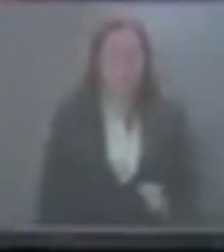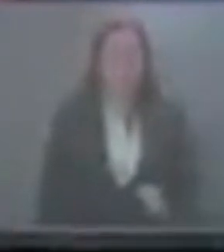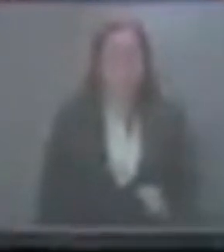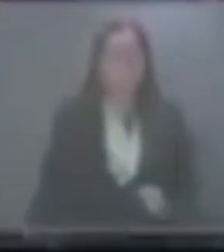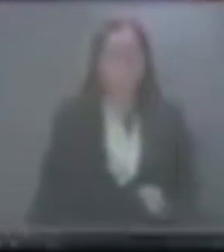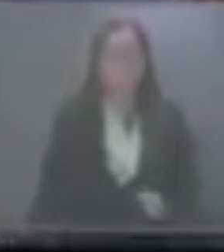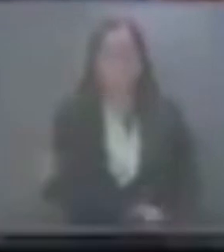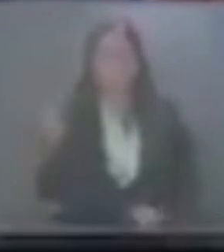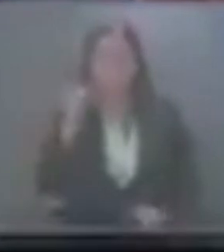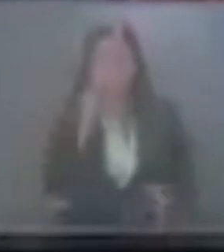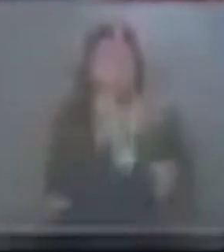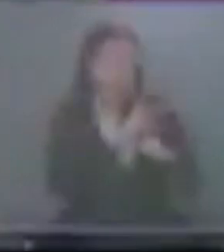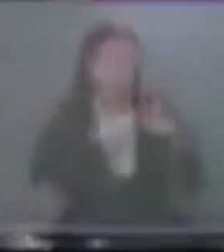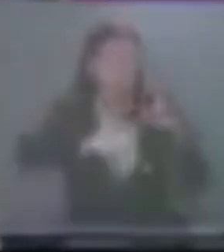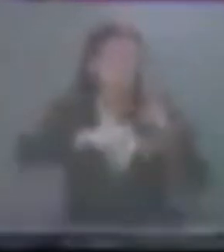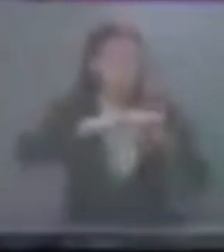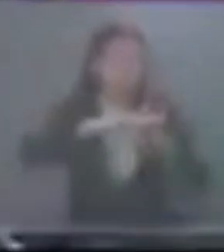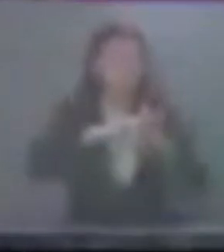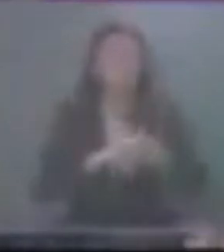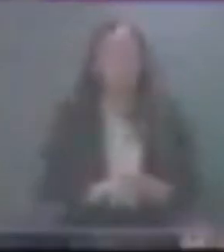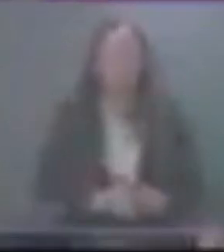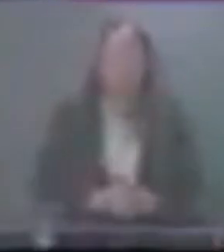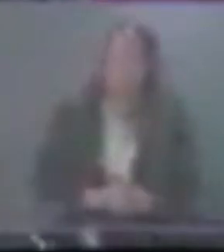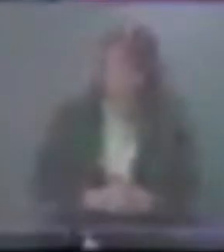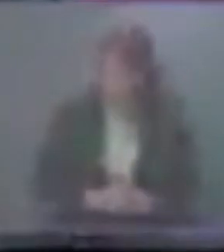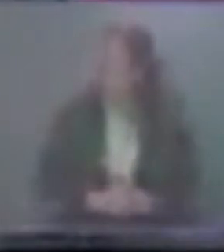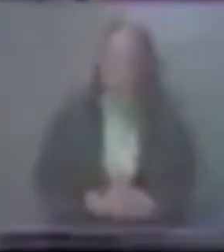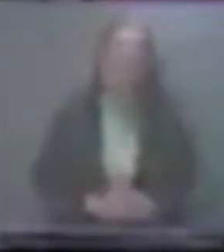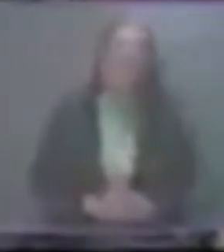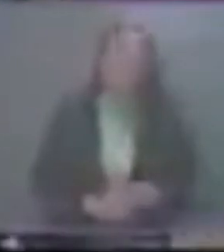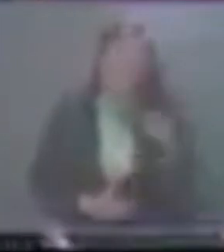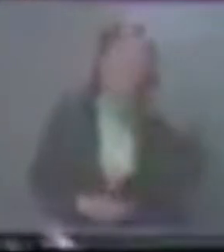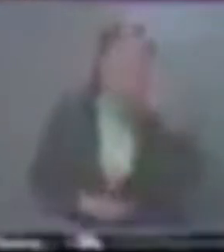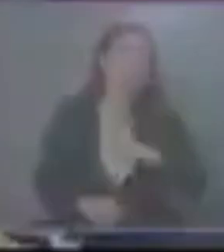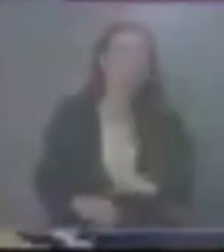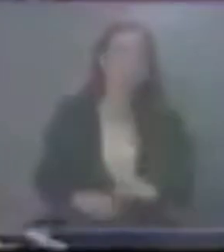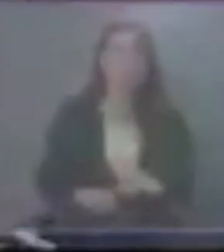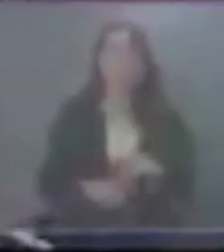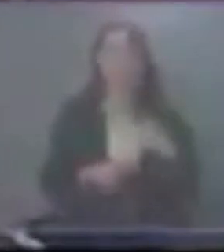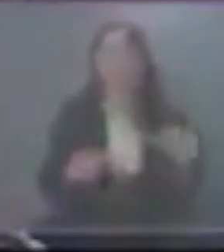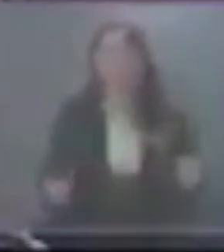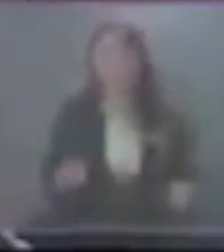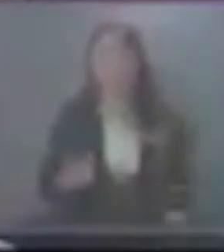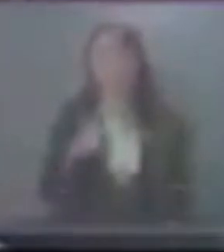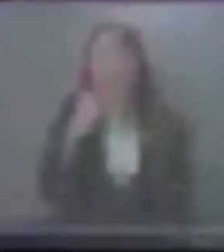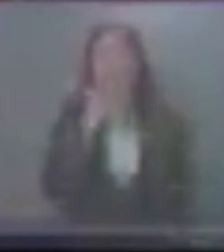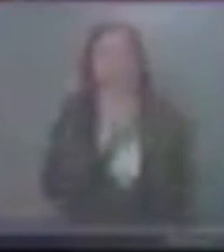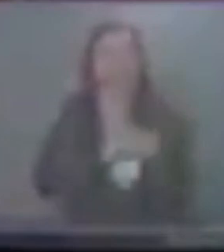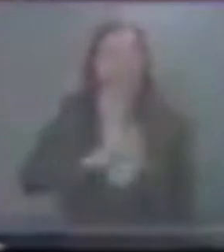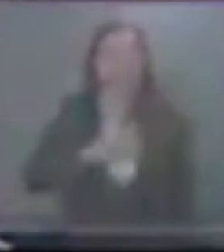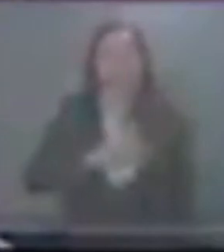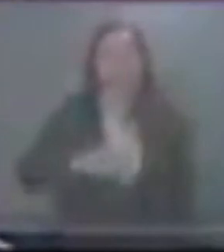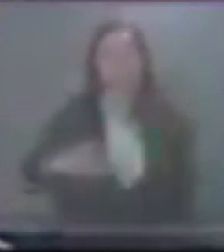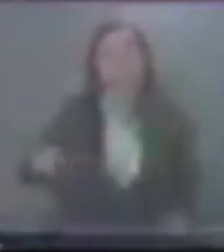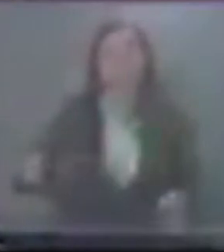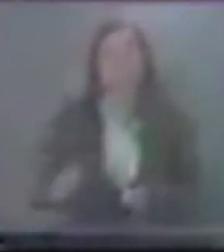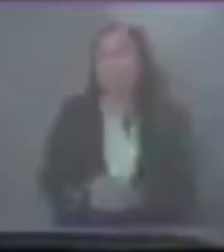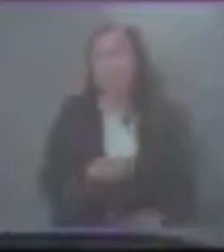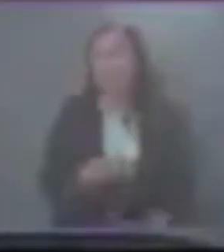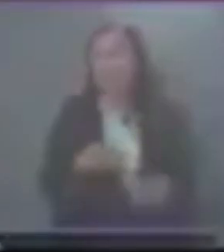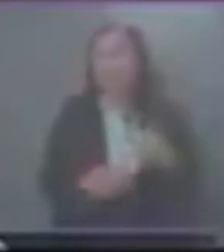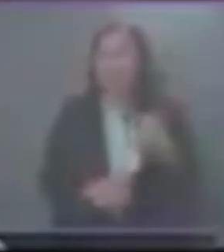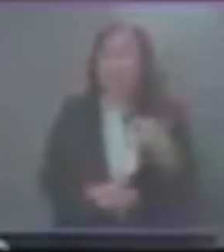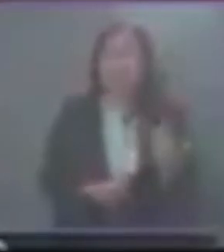me dan permiso fracción vaya qué bonito piense que a mí me parece lamentable en la política